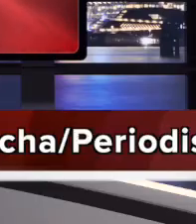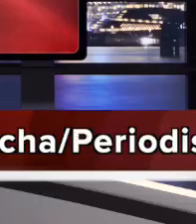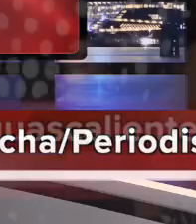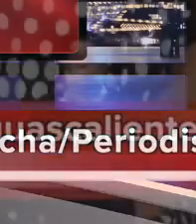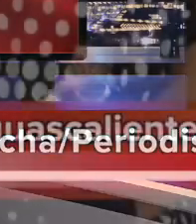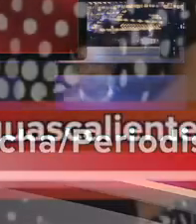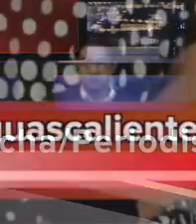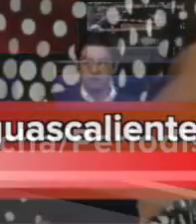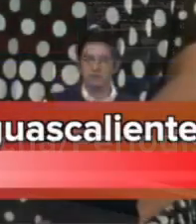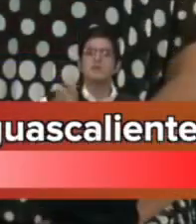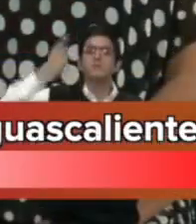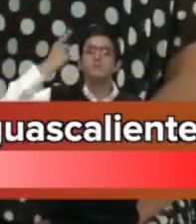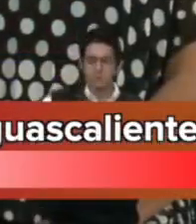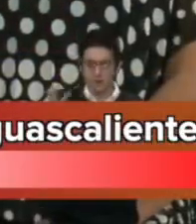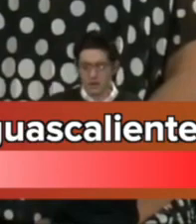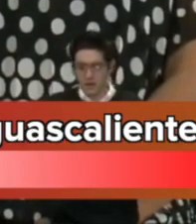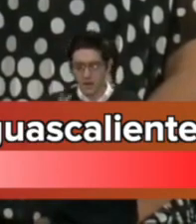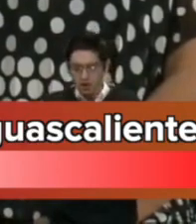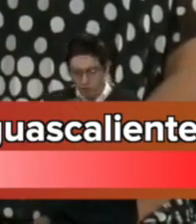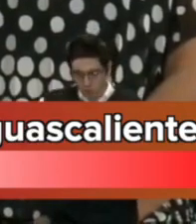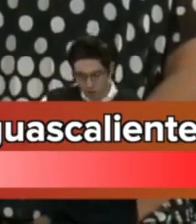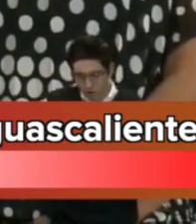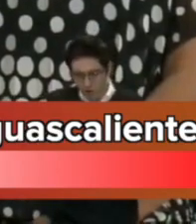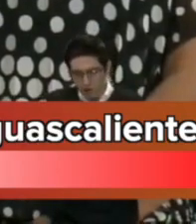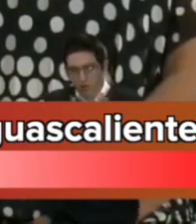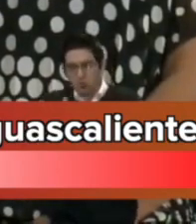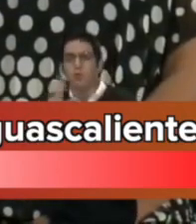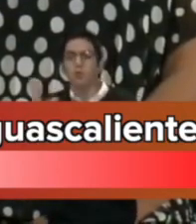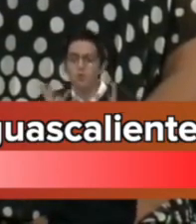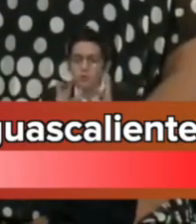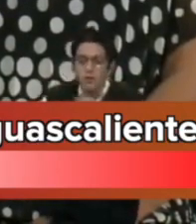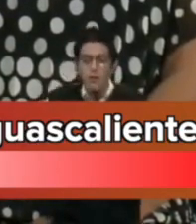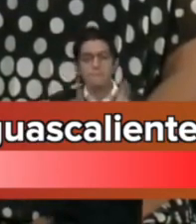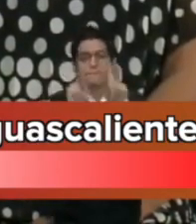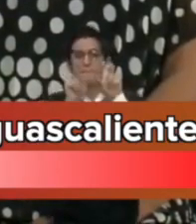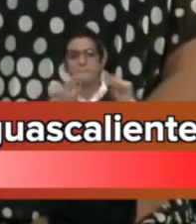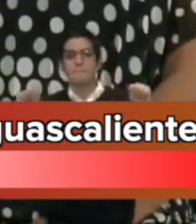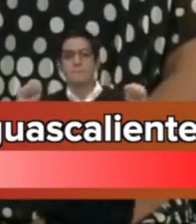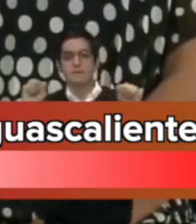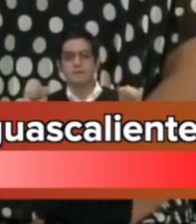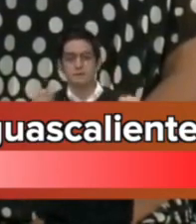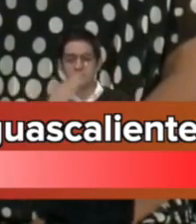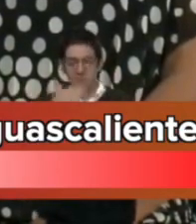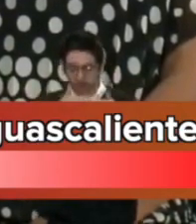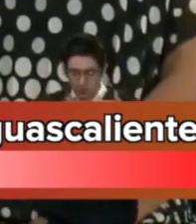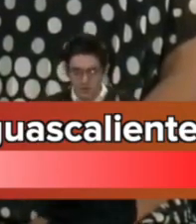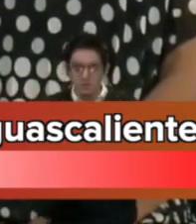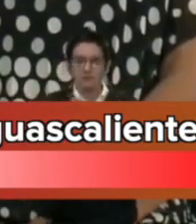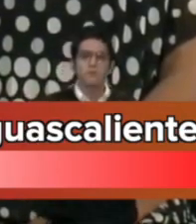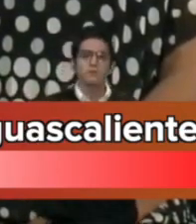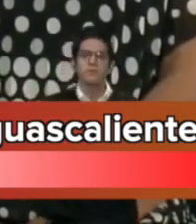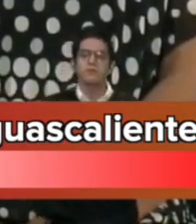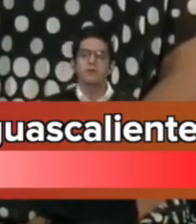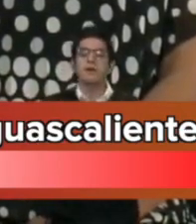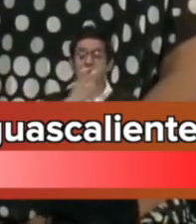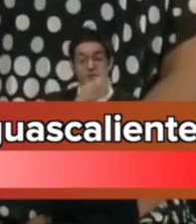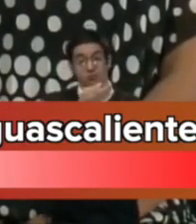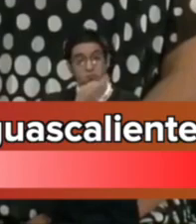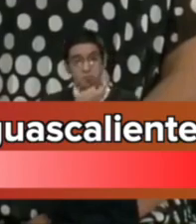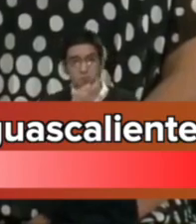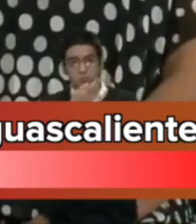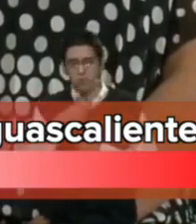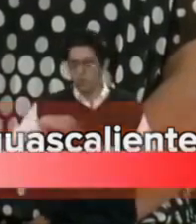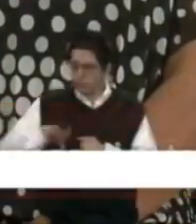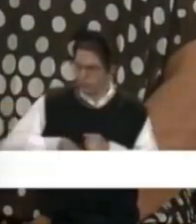en punto de las 11 horas, la gobernadora Tere Jiménez Esquivel acudirá en un acto republicano con los